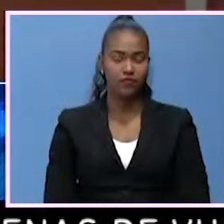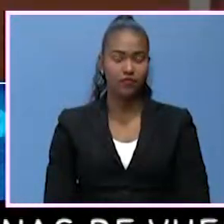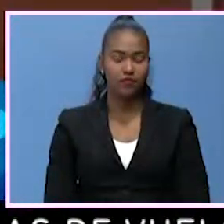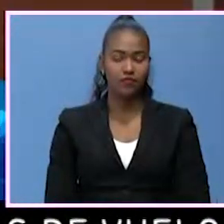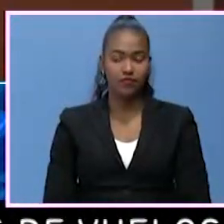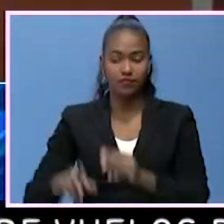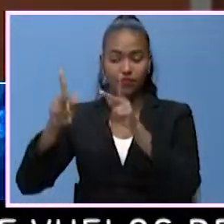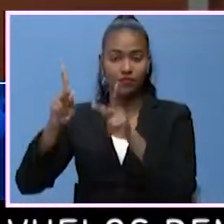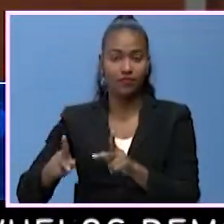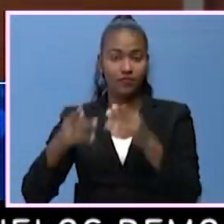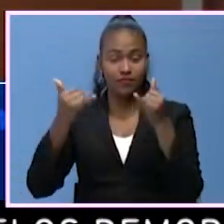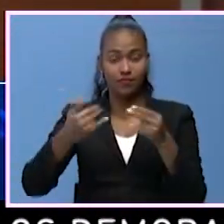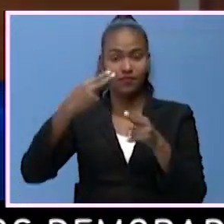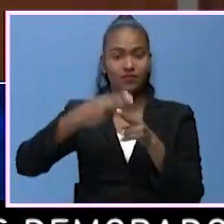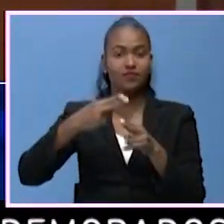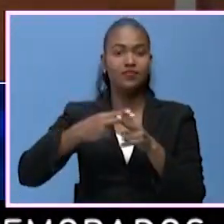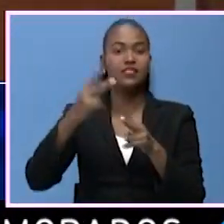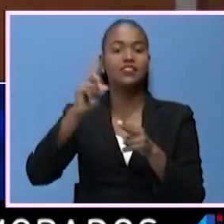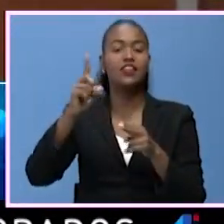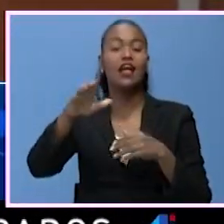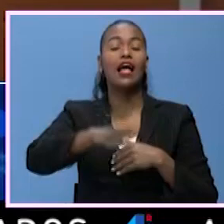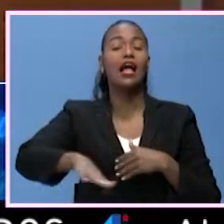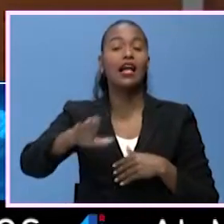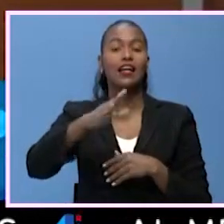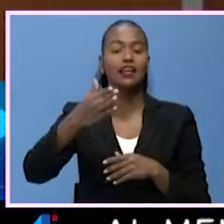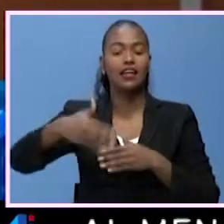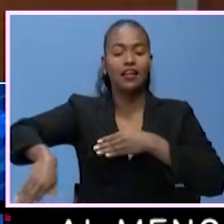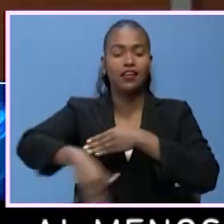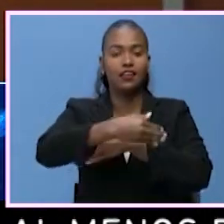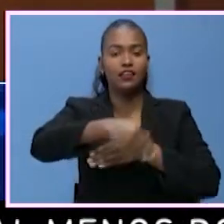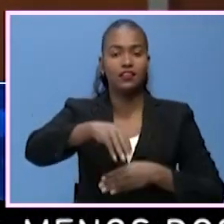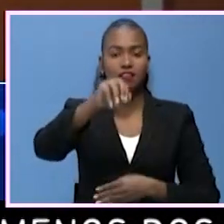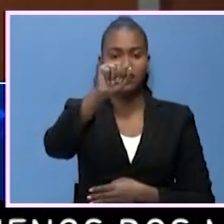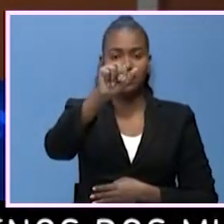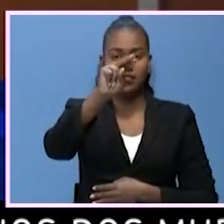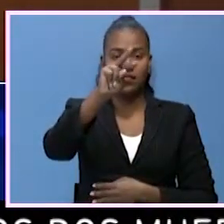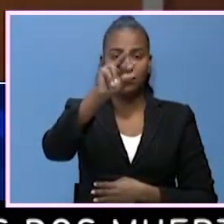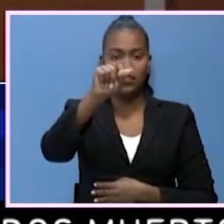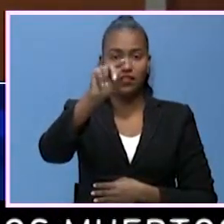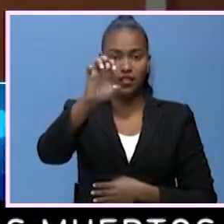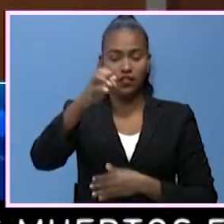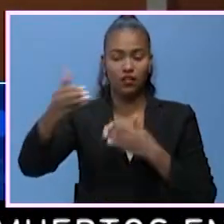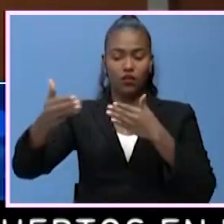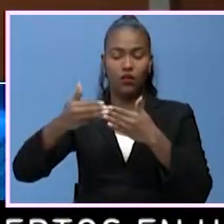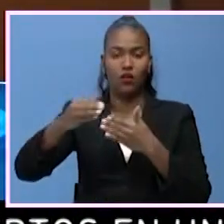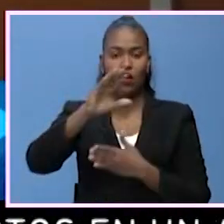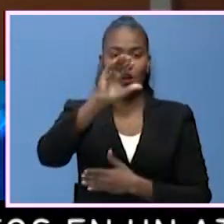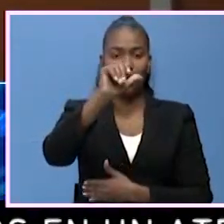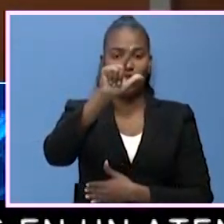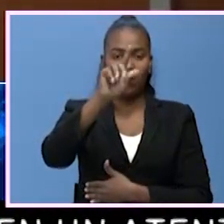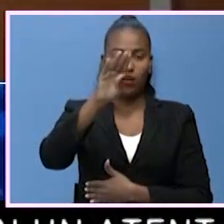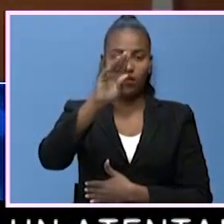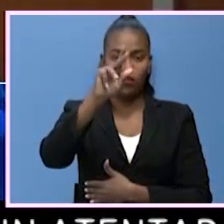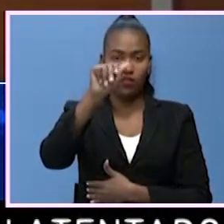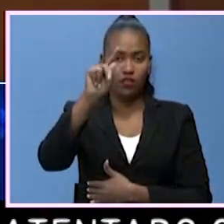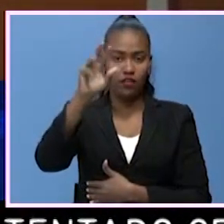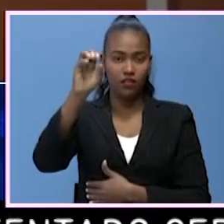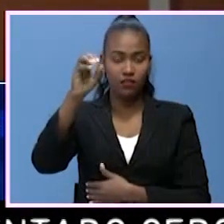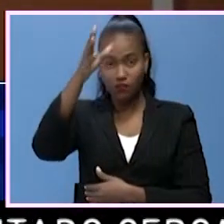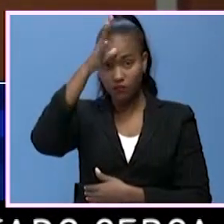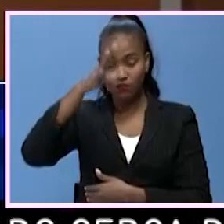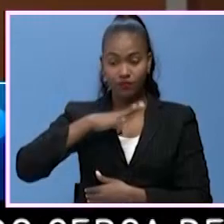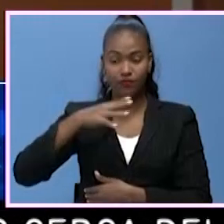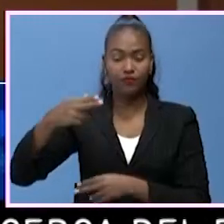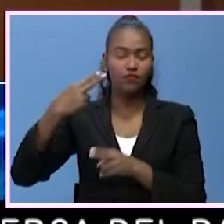El emprendedor de hoy se encuentra ubicado en la San Vicente de Paúl con Club Rotario. Estamos hablando de un